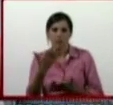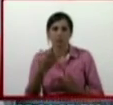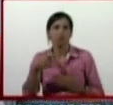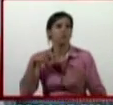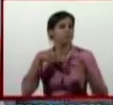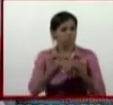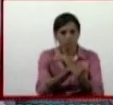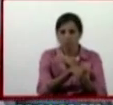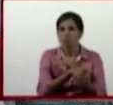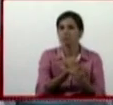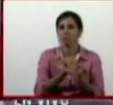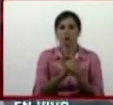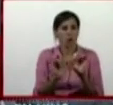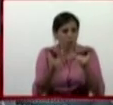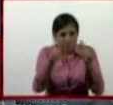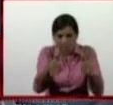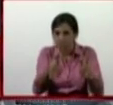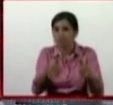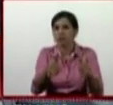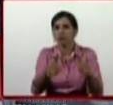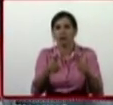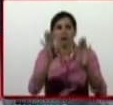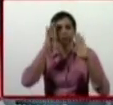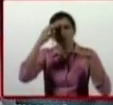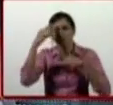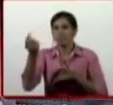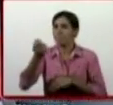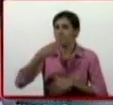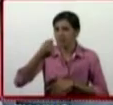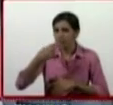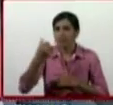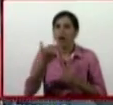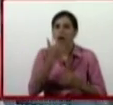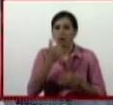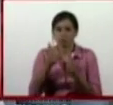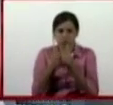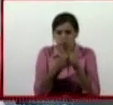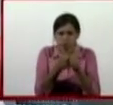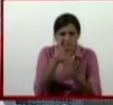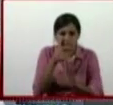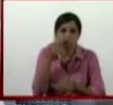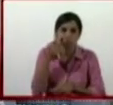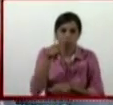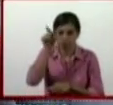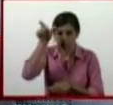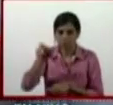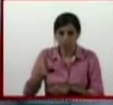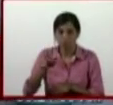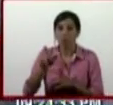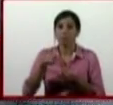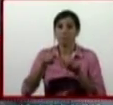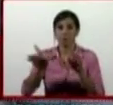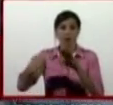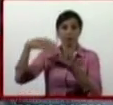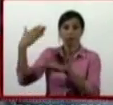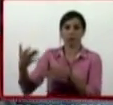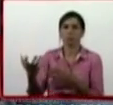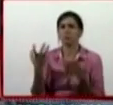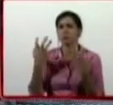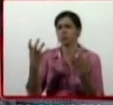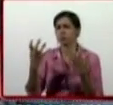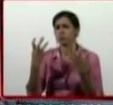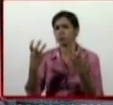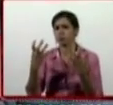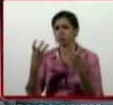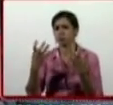en una dinámica de diagnóstico, tratamiento y atención, seguimiento. Pero allá afuera vimos muchos asuntos